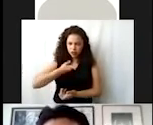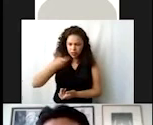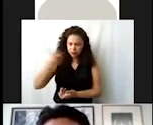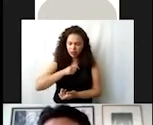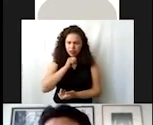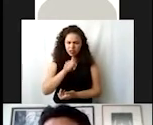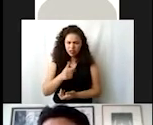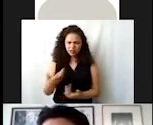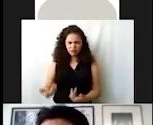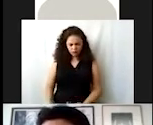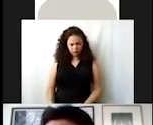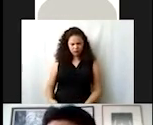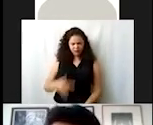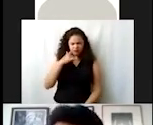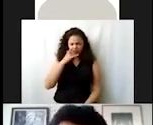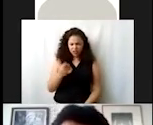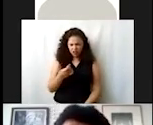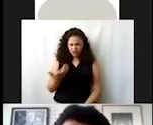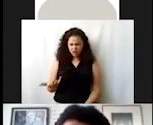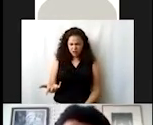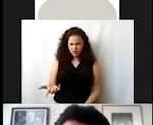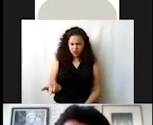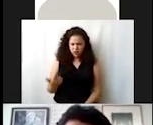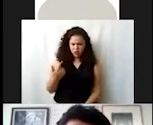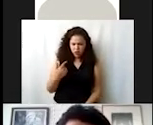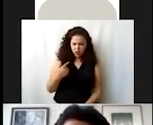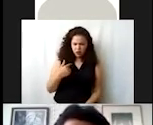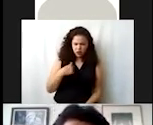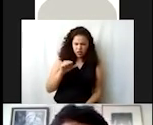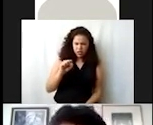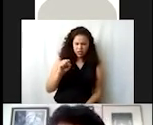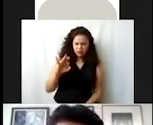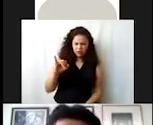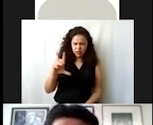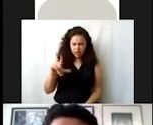Dije, pues es muy raro, yo no, asimilados por 3,000 pesos